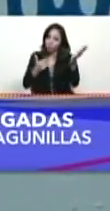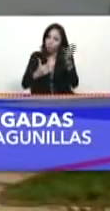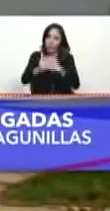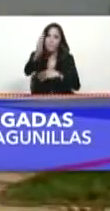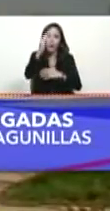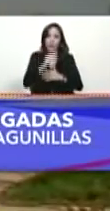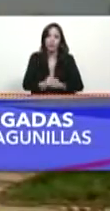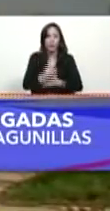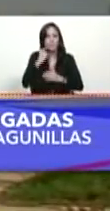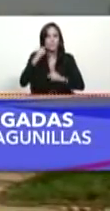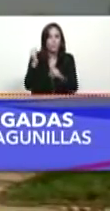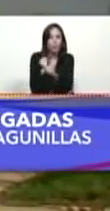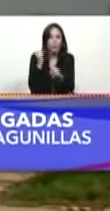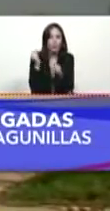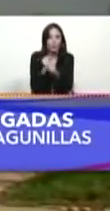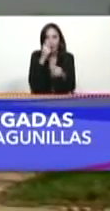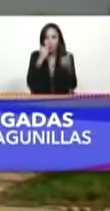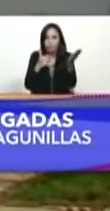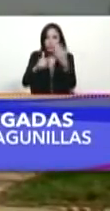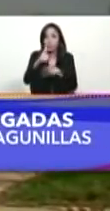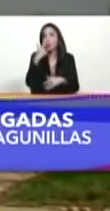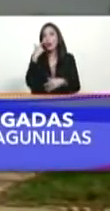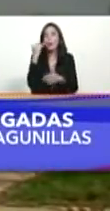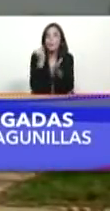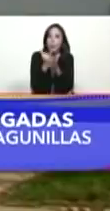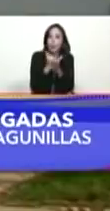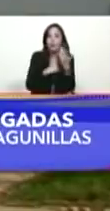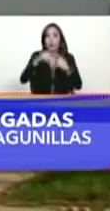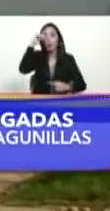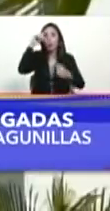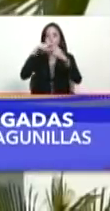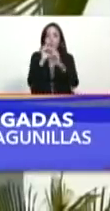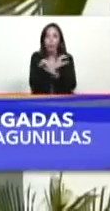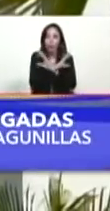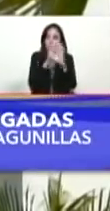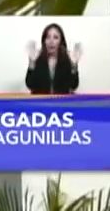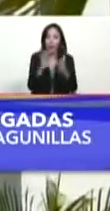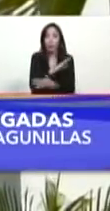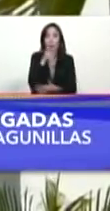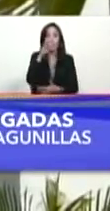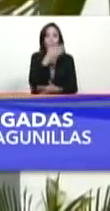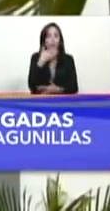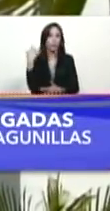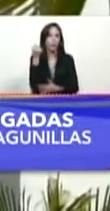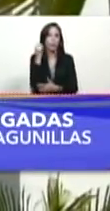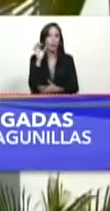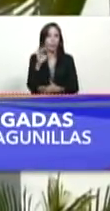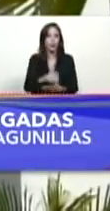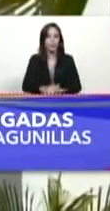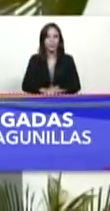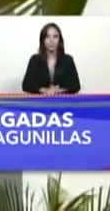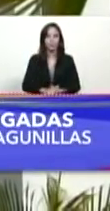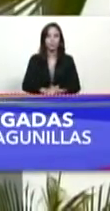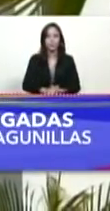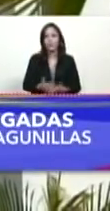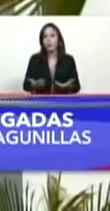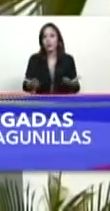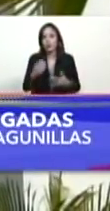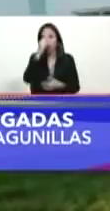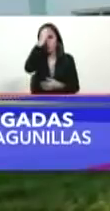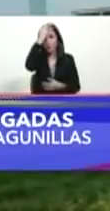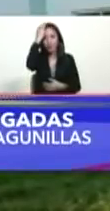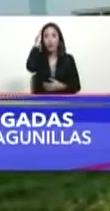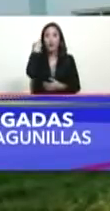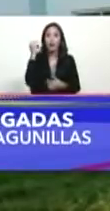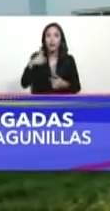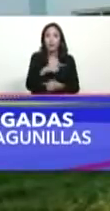para seguir cumpliendo con las propuestas, las metas y lo que significa el futuro de nuestro pueblo. Y el futuro de nuestro pueblo está en el